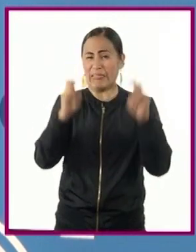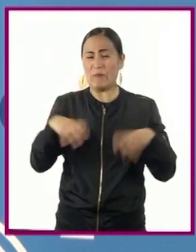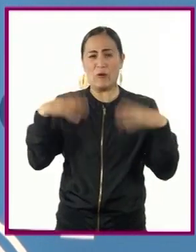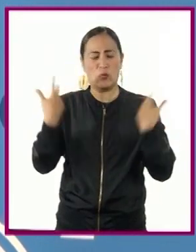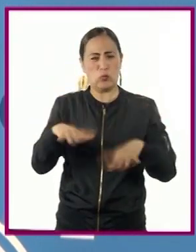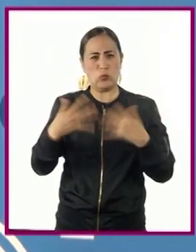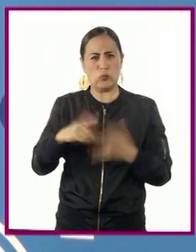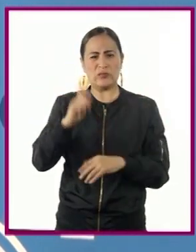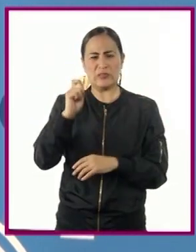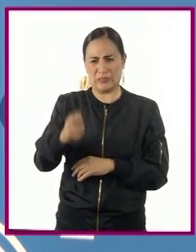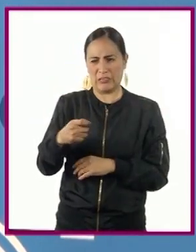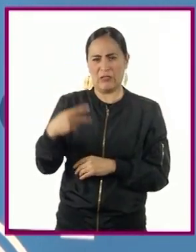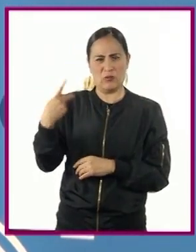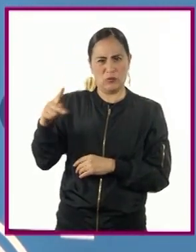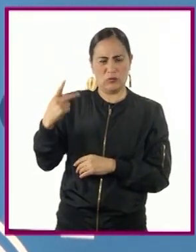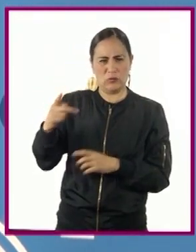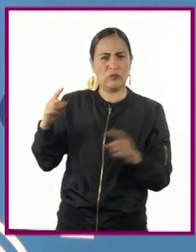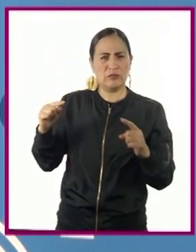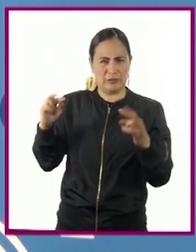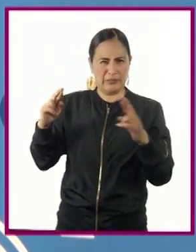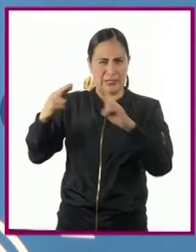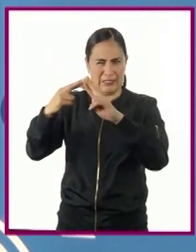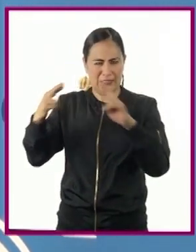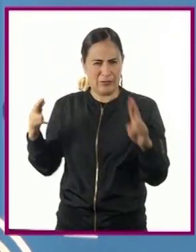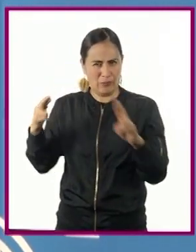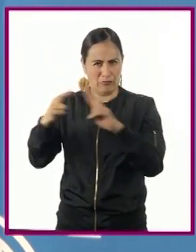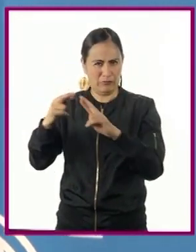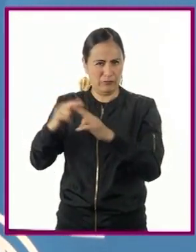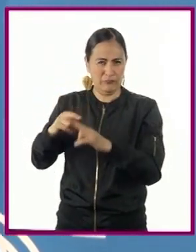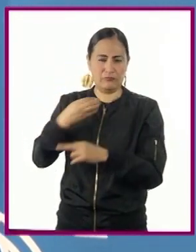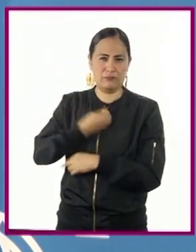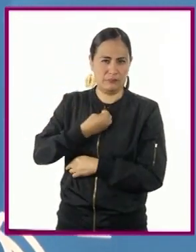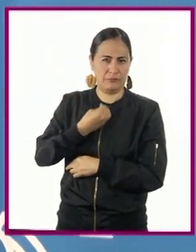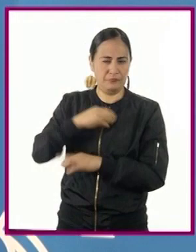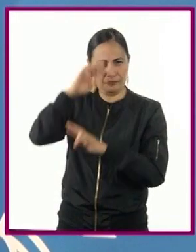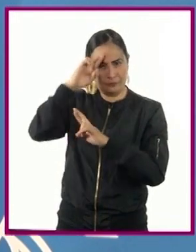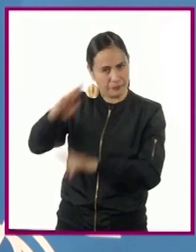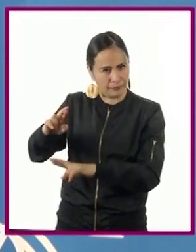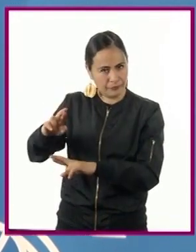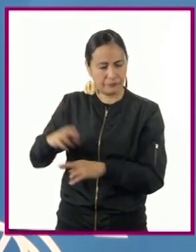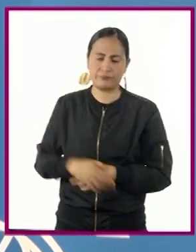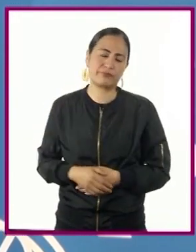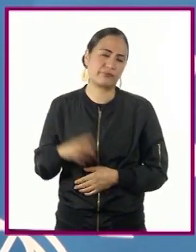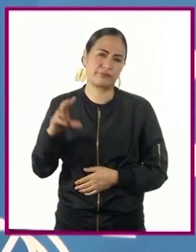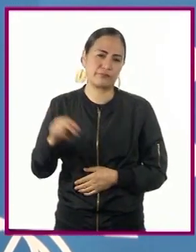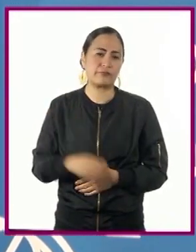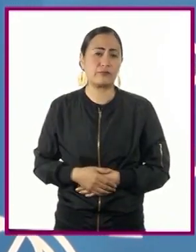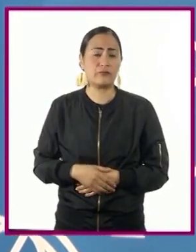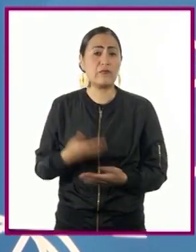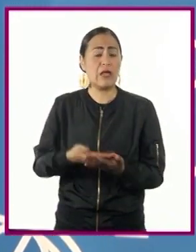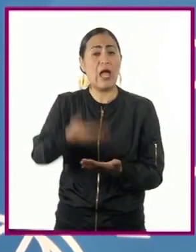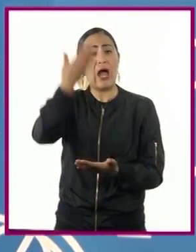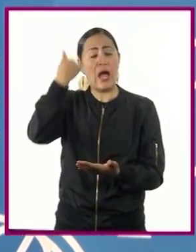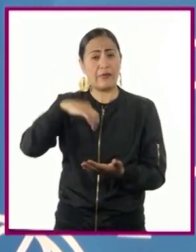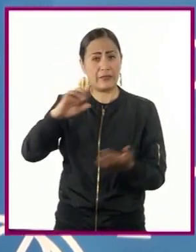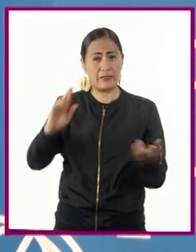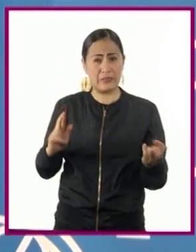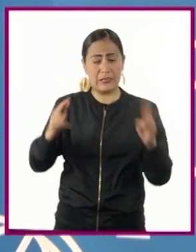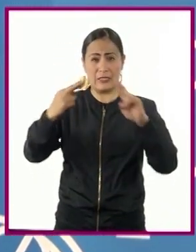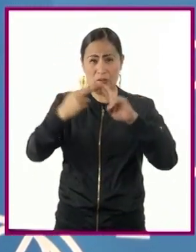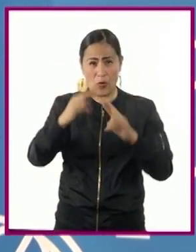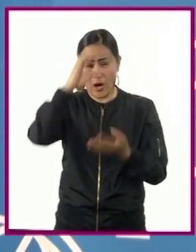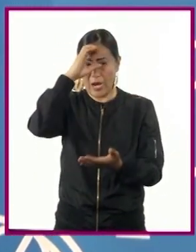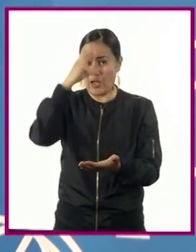de la tolerancia religiosa, pues antes, todas las constituciones habían declarado como única a la religión católica.